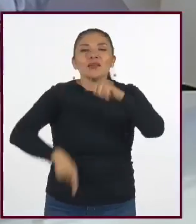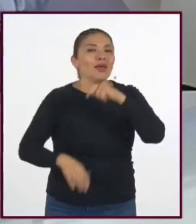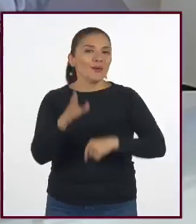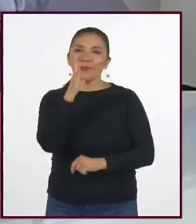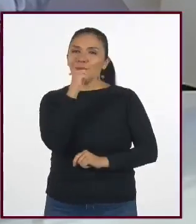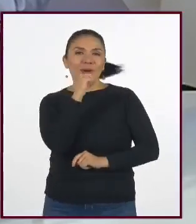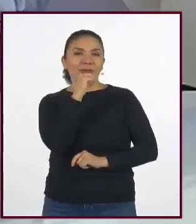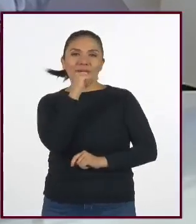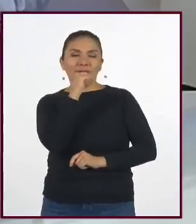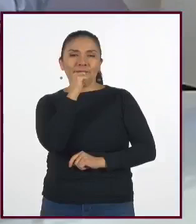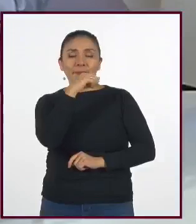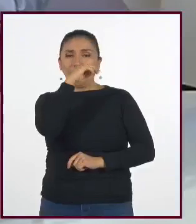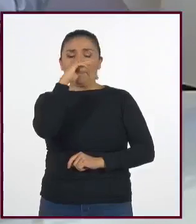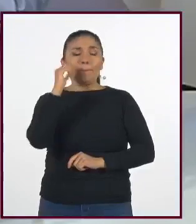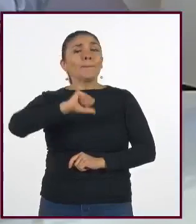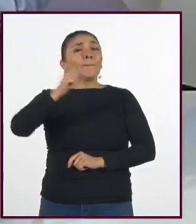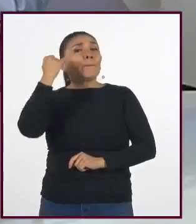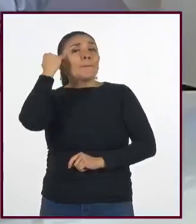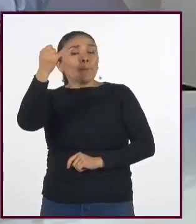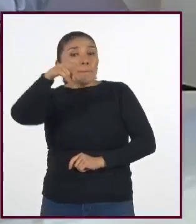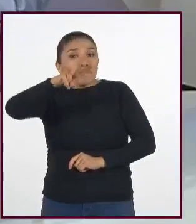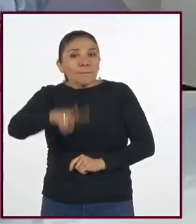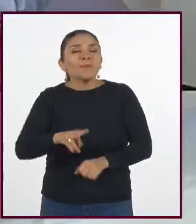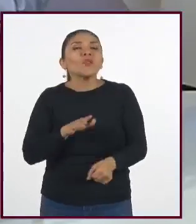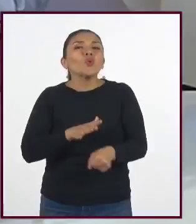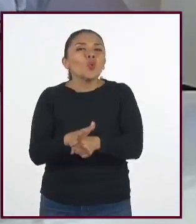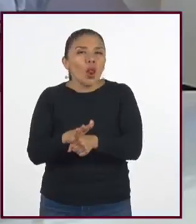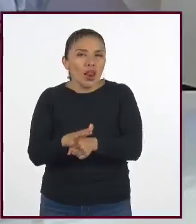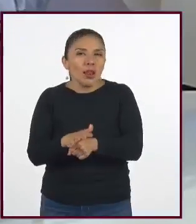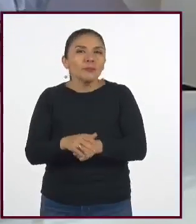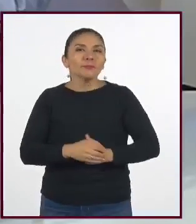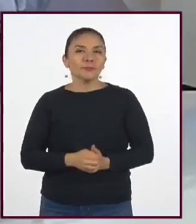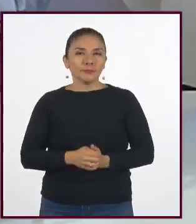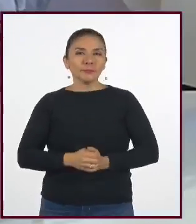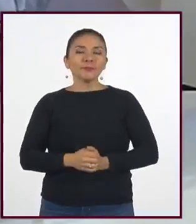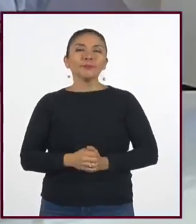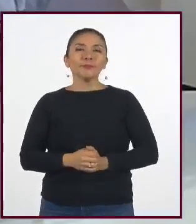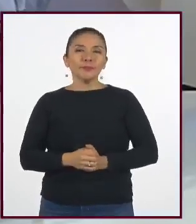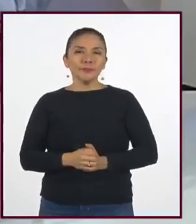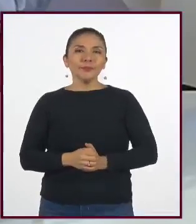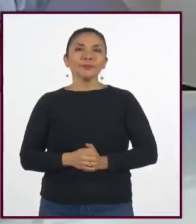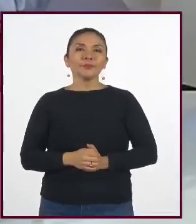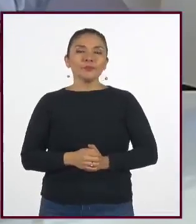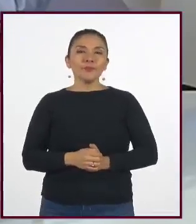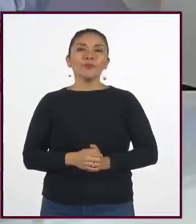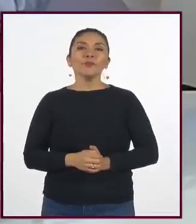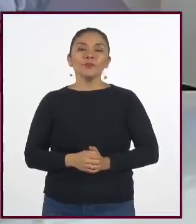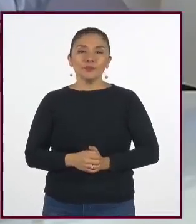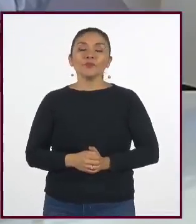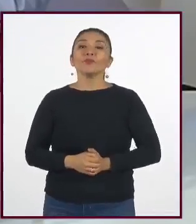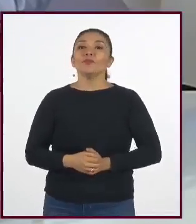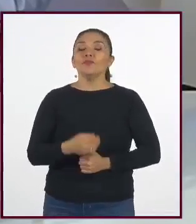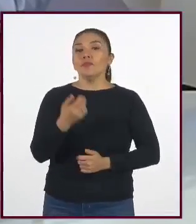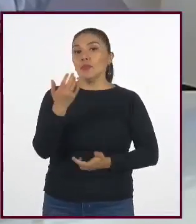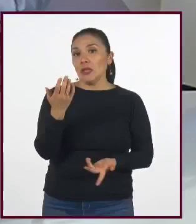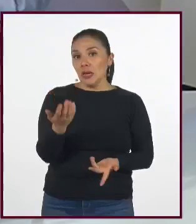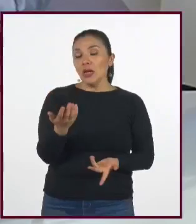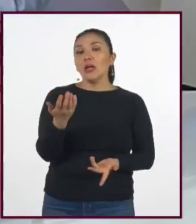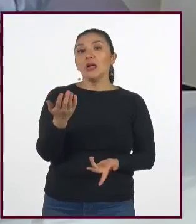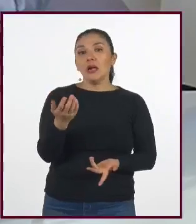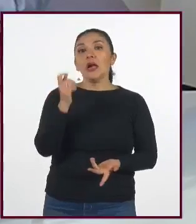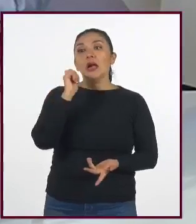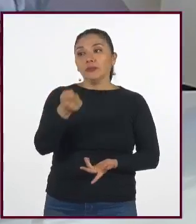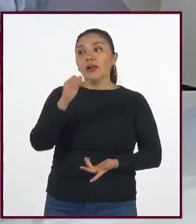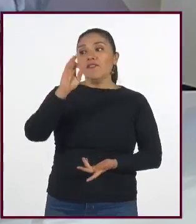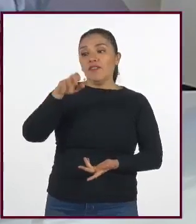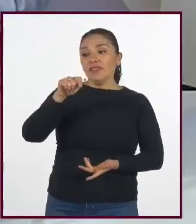¿Y cuáles sí son los verdaderos? Los verdaderos. Los que estábamos viendo, sí, claro. Los que estábamos revisando, sí, es el fentanilo a